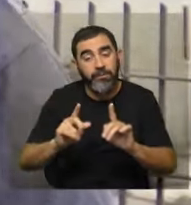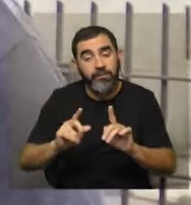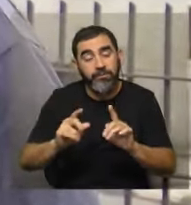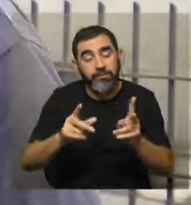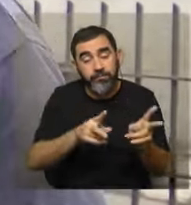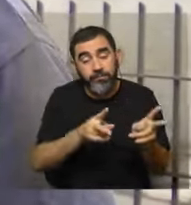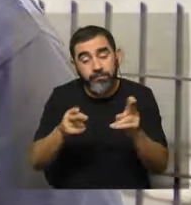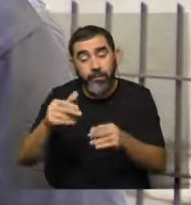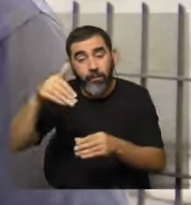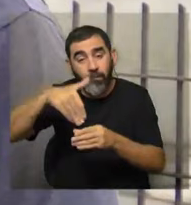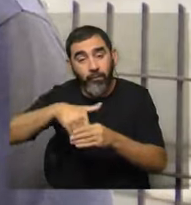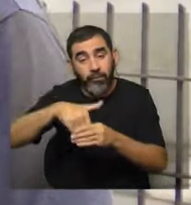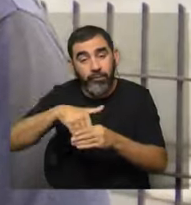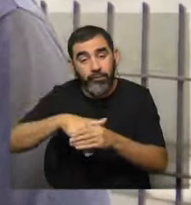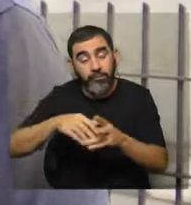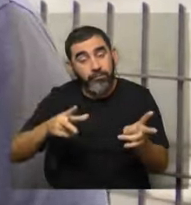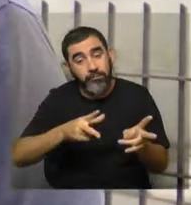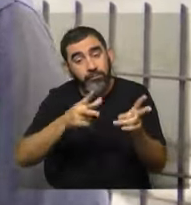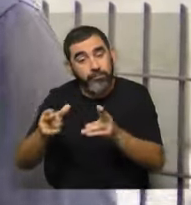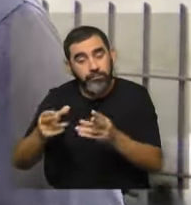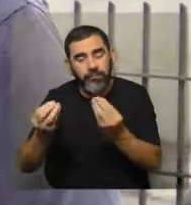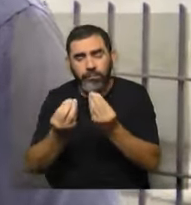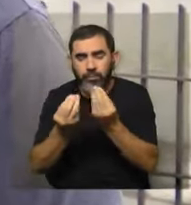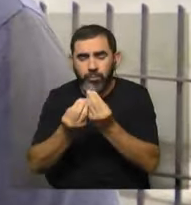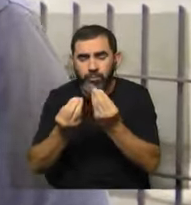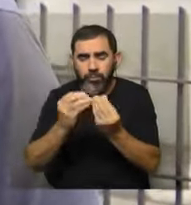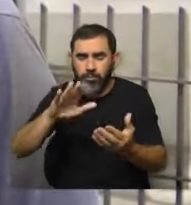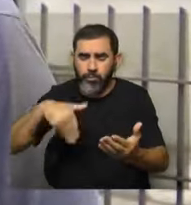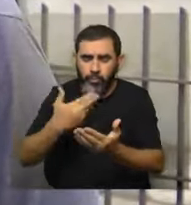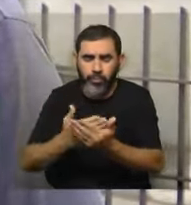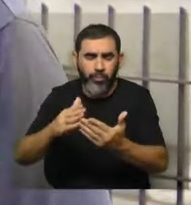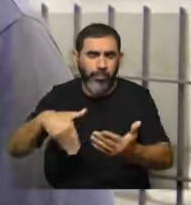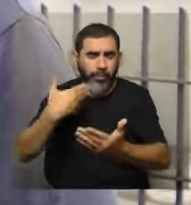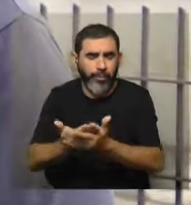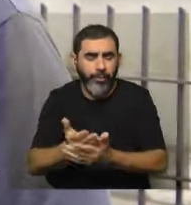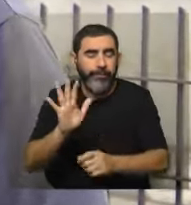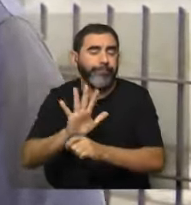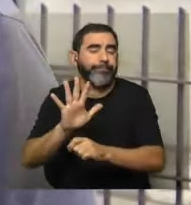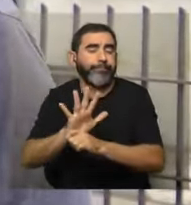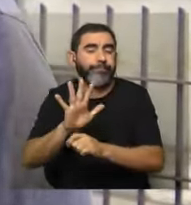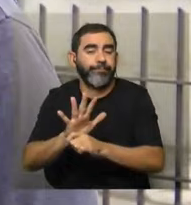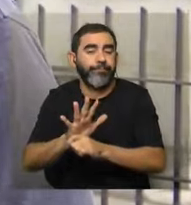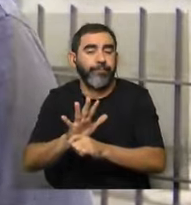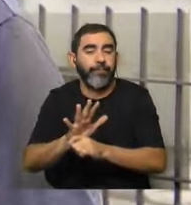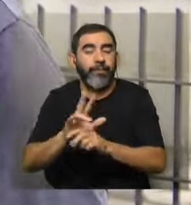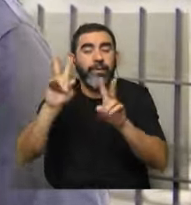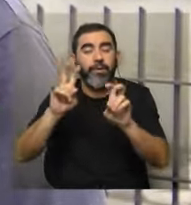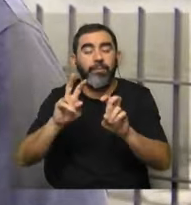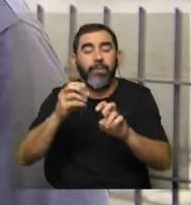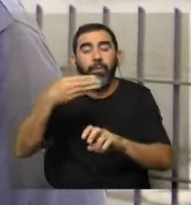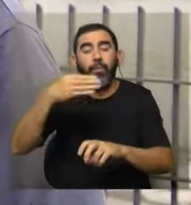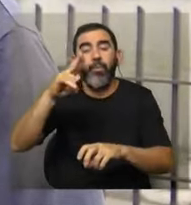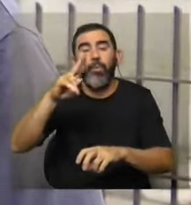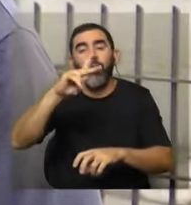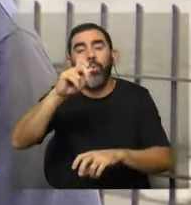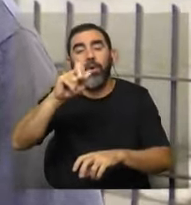periodo electoral que es un periodo donde van a salir muchas de estas propuestas tipo eh que van por la línea de bukele